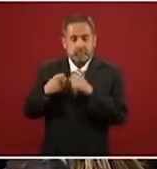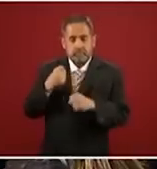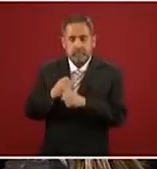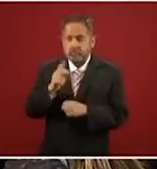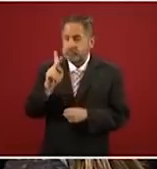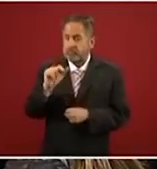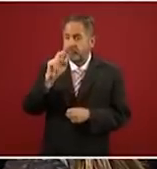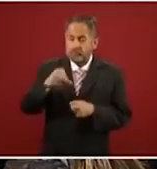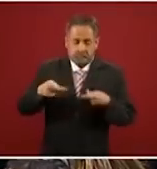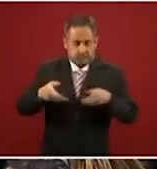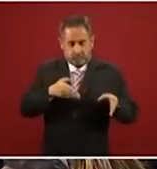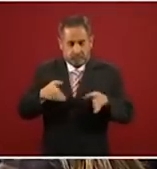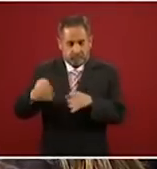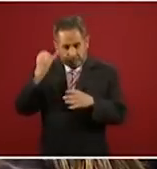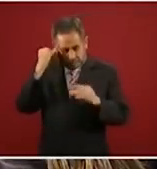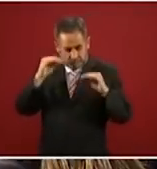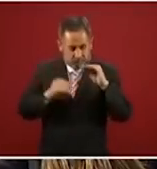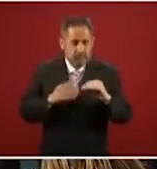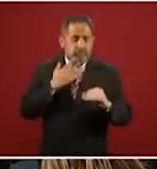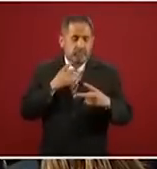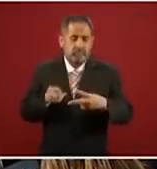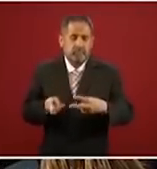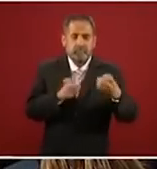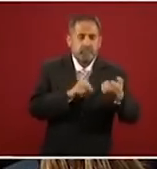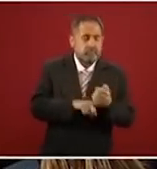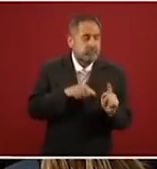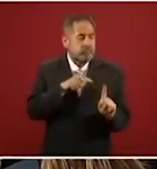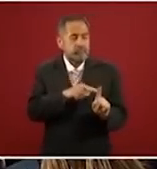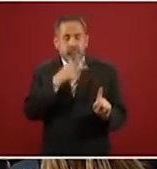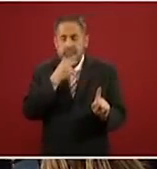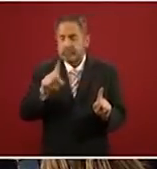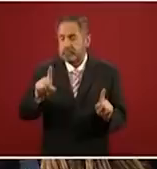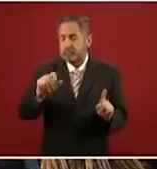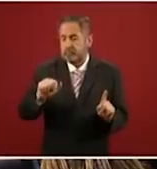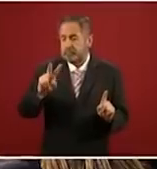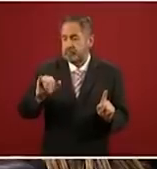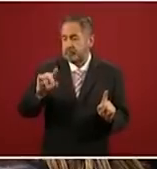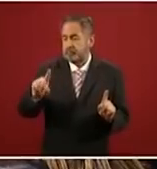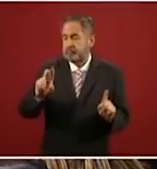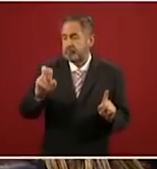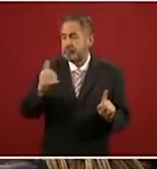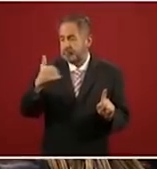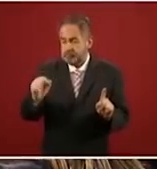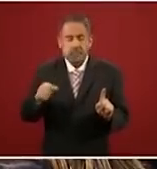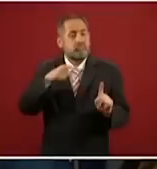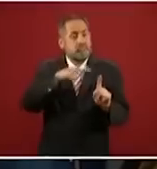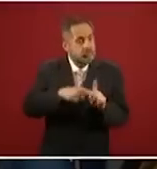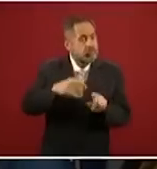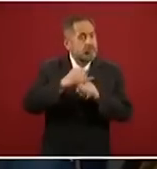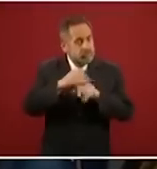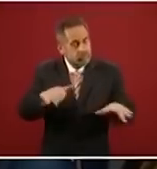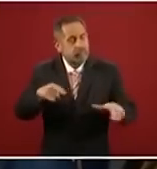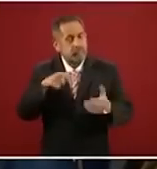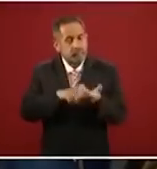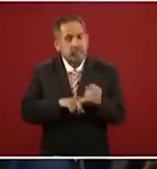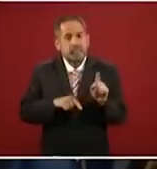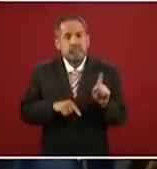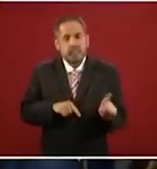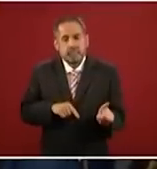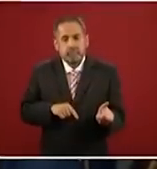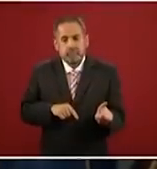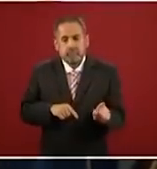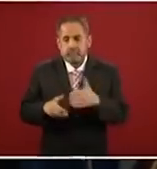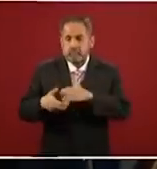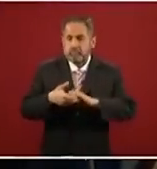plan y la estrategia de huachi cole o david reyes quien fue el que informó que ese estaba una